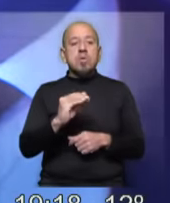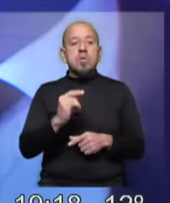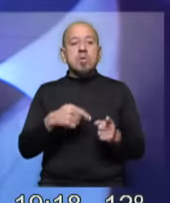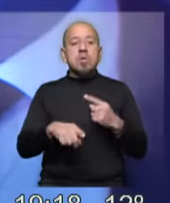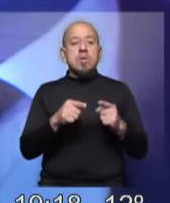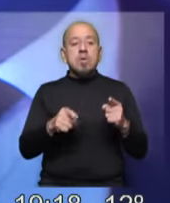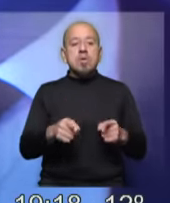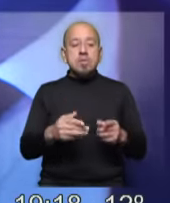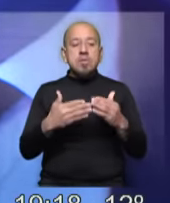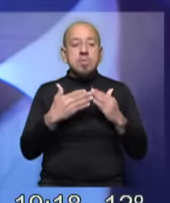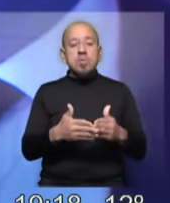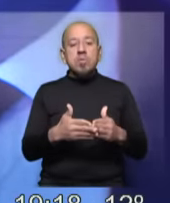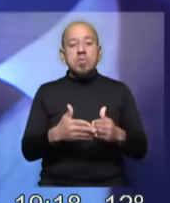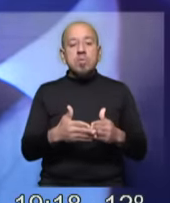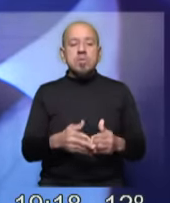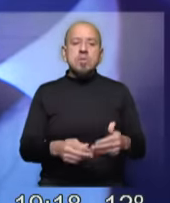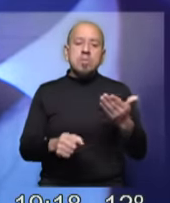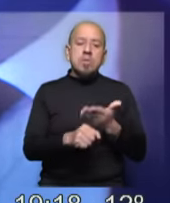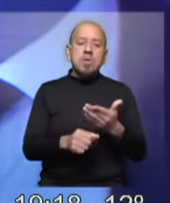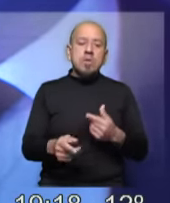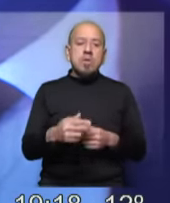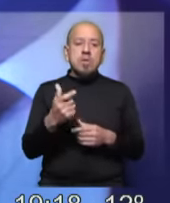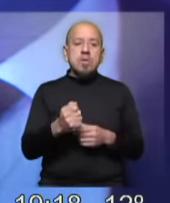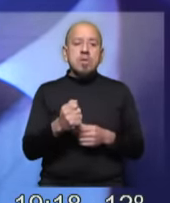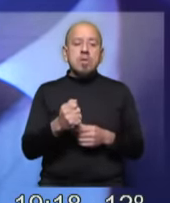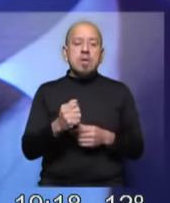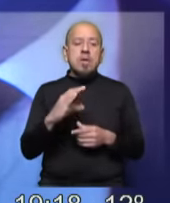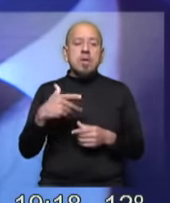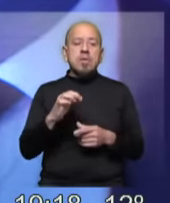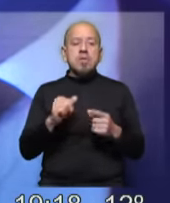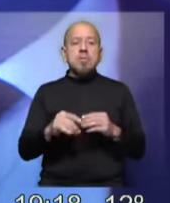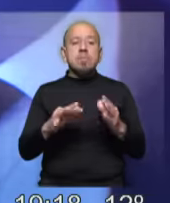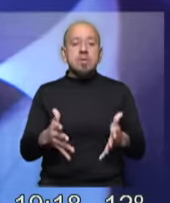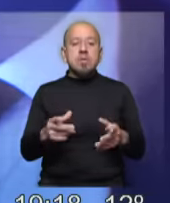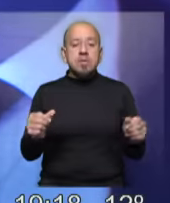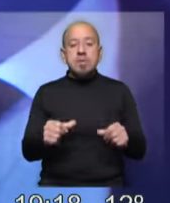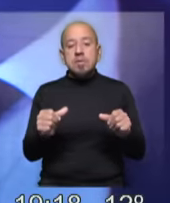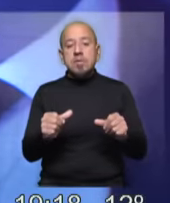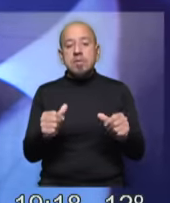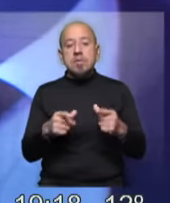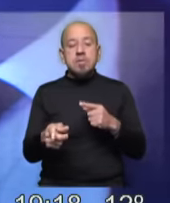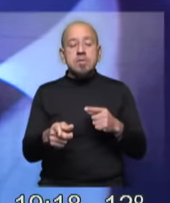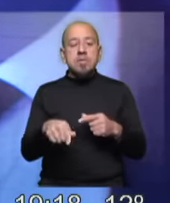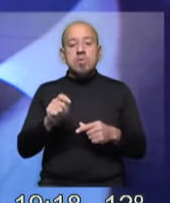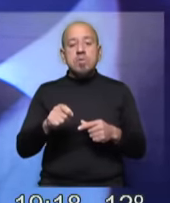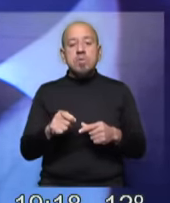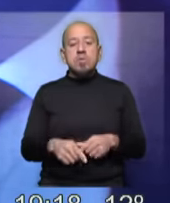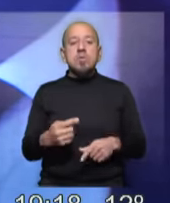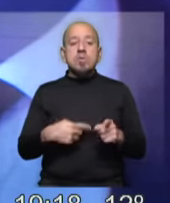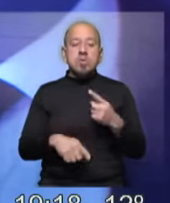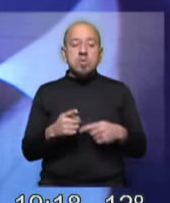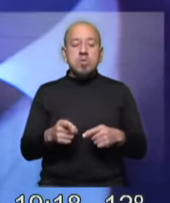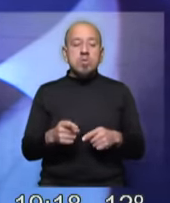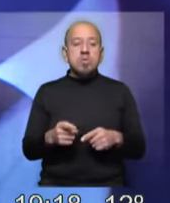estas preguntas, es decir, estas solicitudes que Carolina H. tenía que responder para que ellos hicieran frente a la justicia. Así que eso